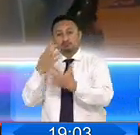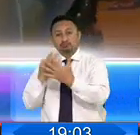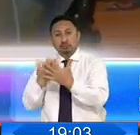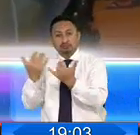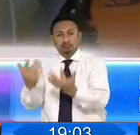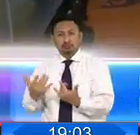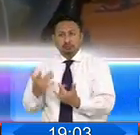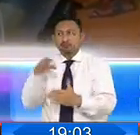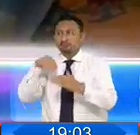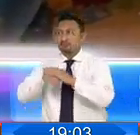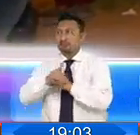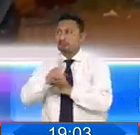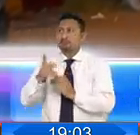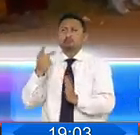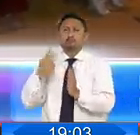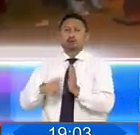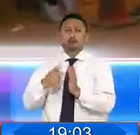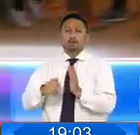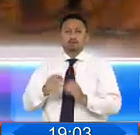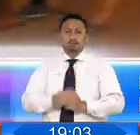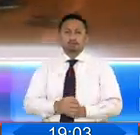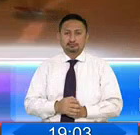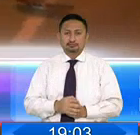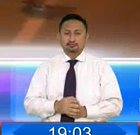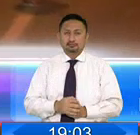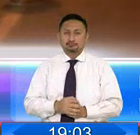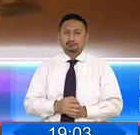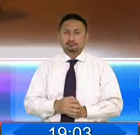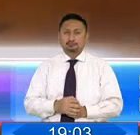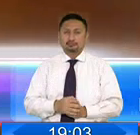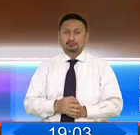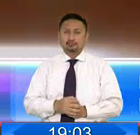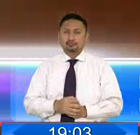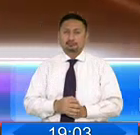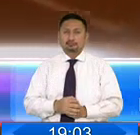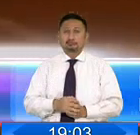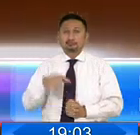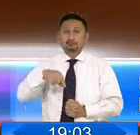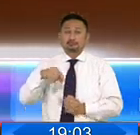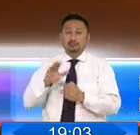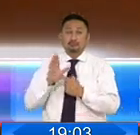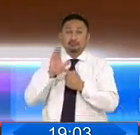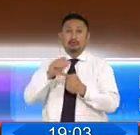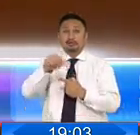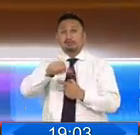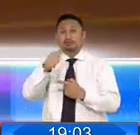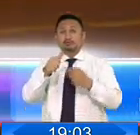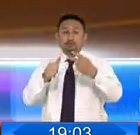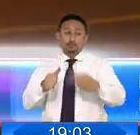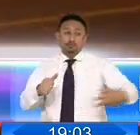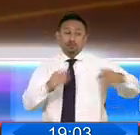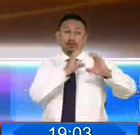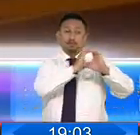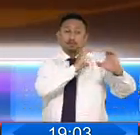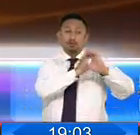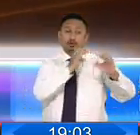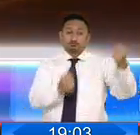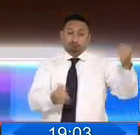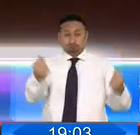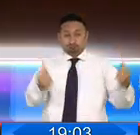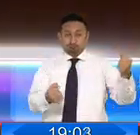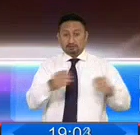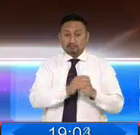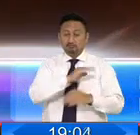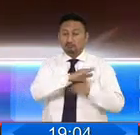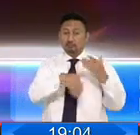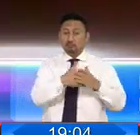que ocurre dentro de ese centro de privación de libertad. Y les vamos a mostrar del otro lado de los buses, camiones y todo